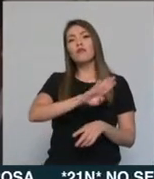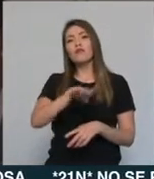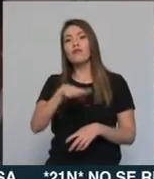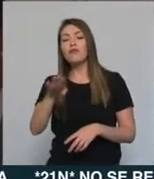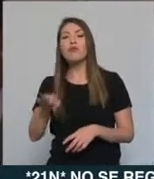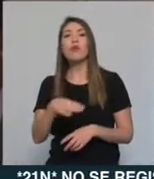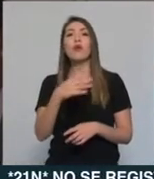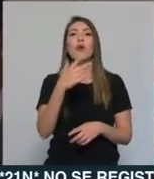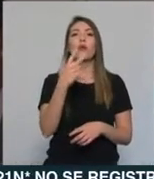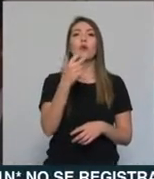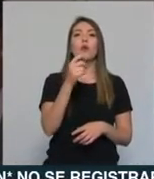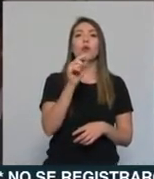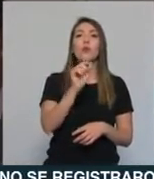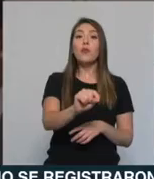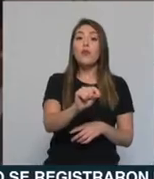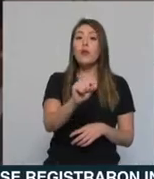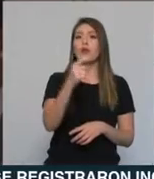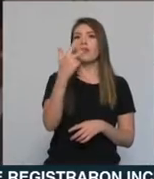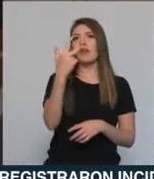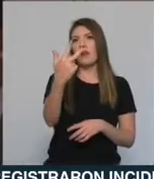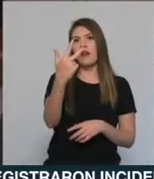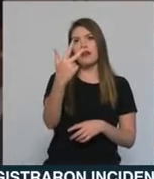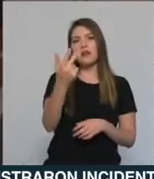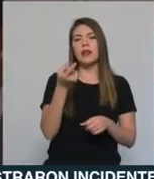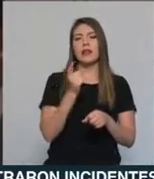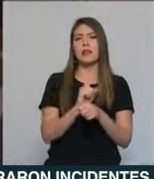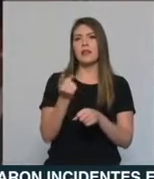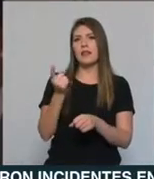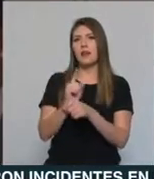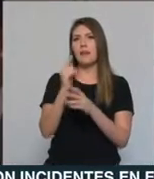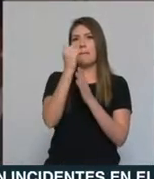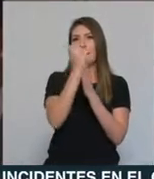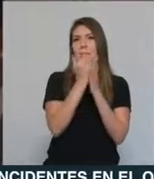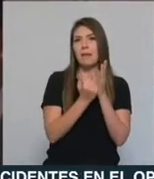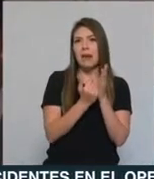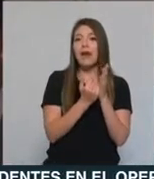en promedio diario. Cuando entramos al gobierno estaba en